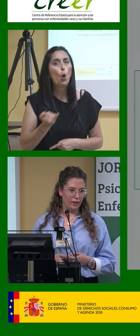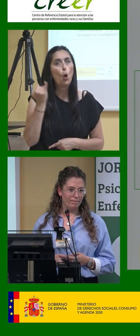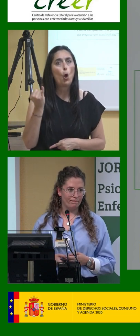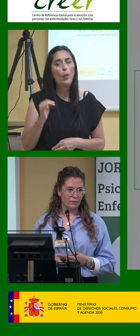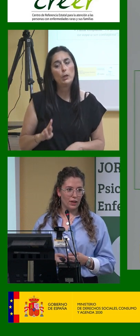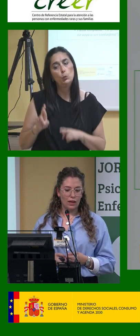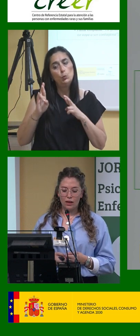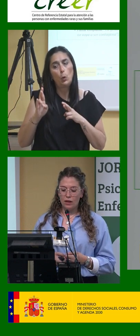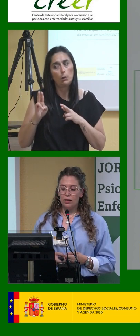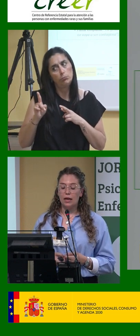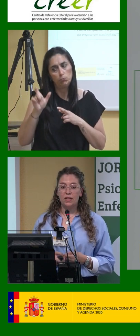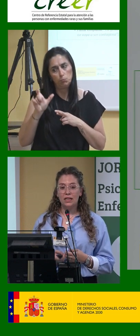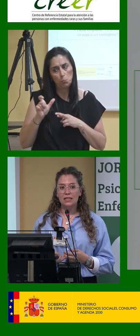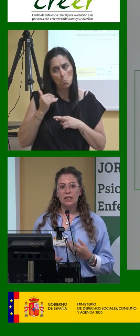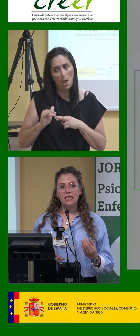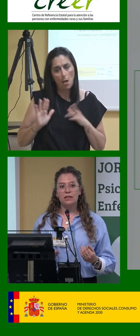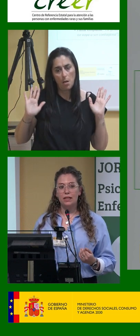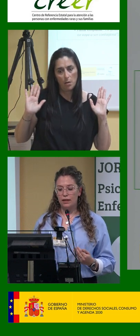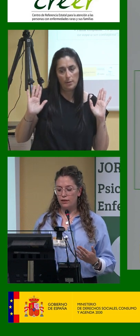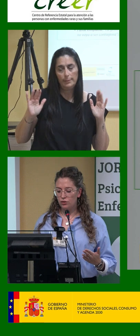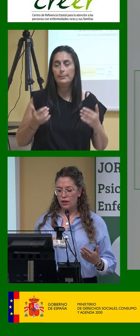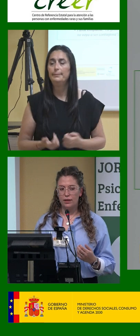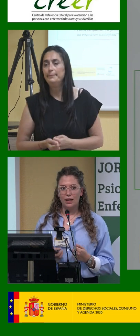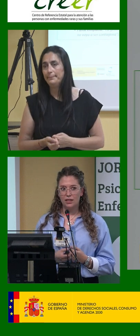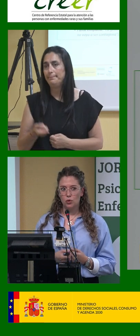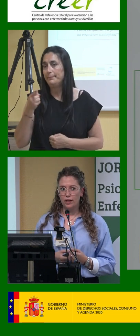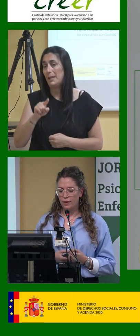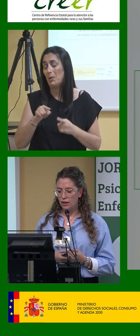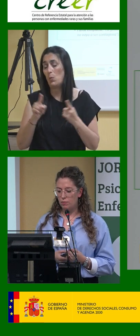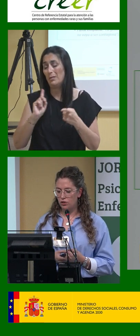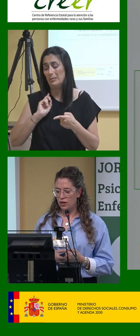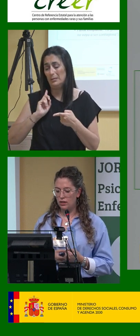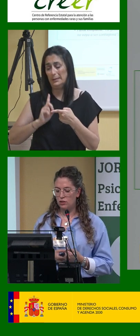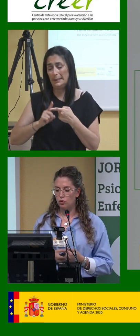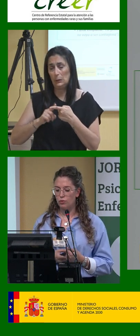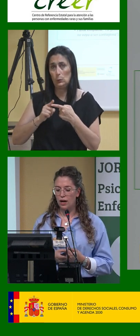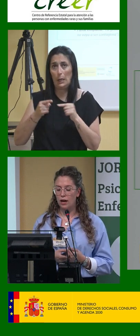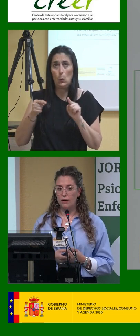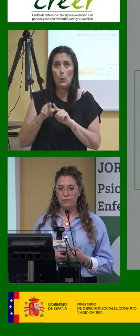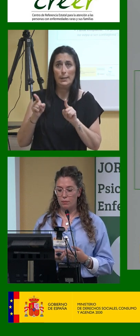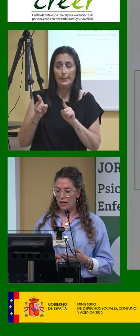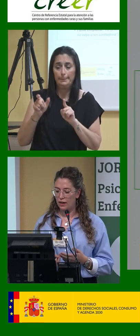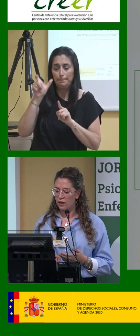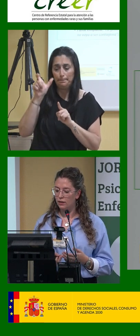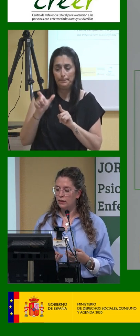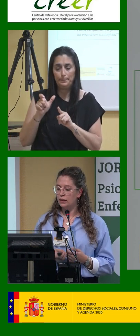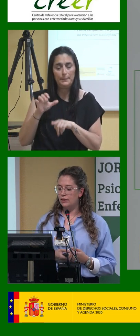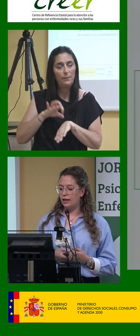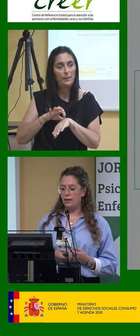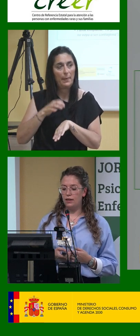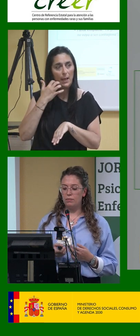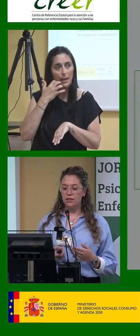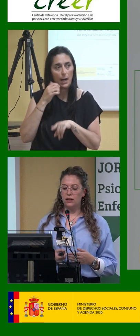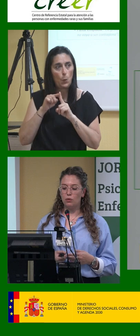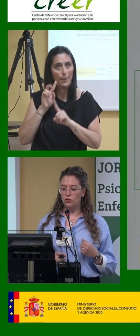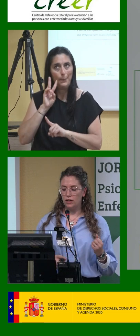está la mujer. También hay esa invisibilización hacia la sexualidad en las personas con una enfermedad rara, ya